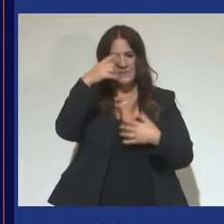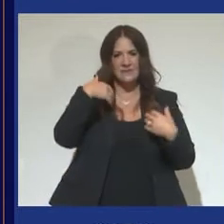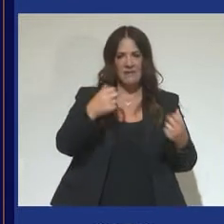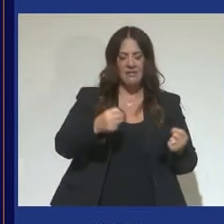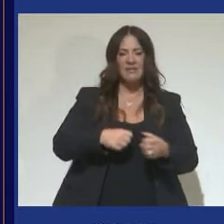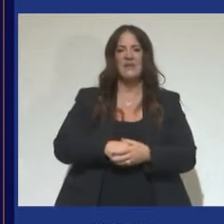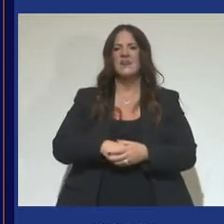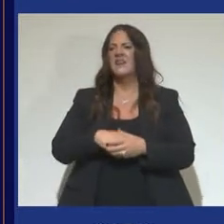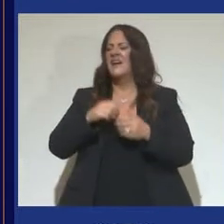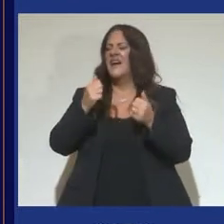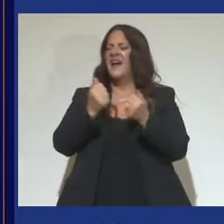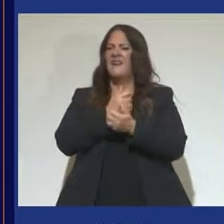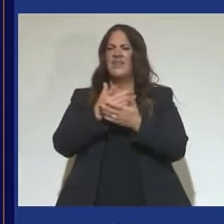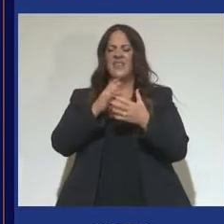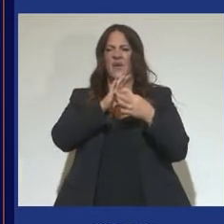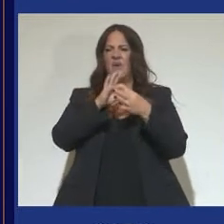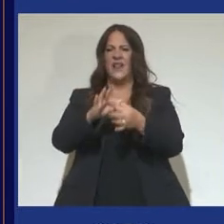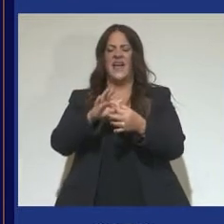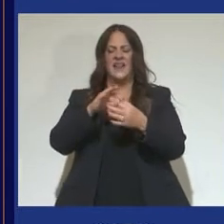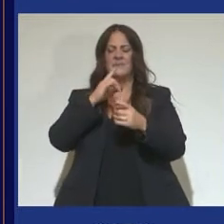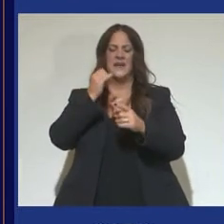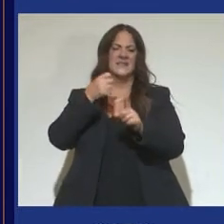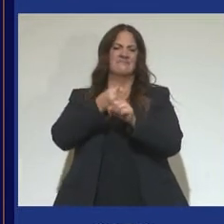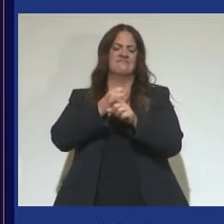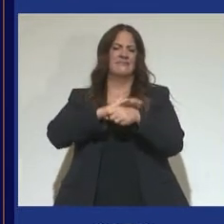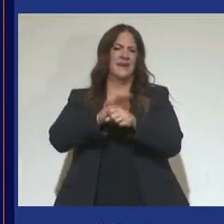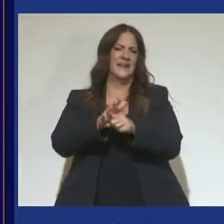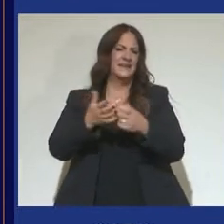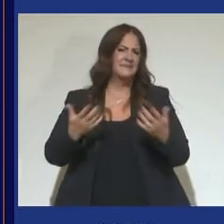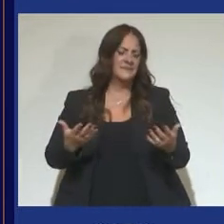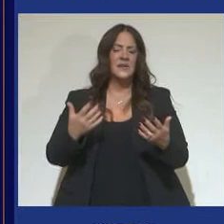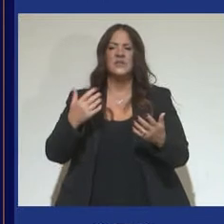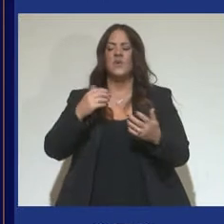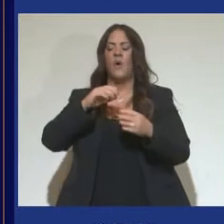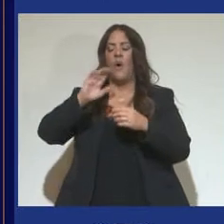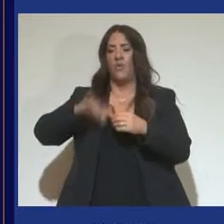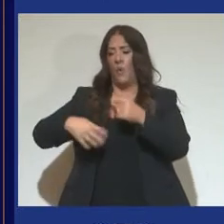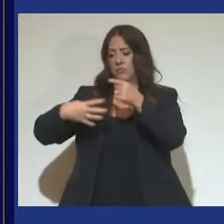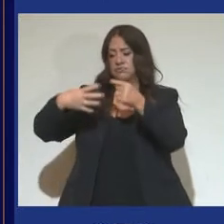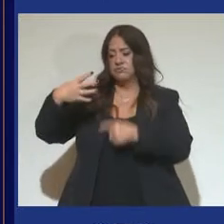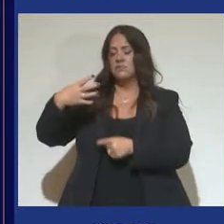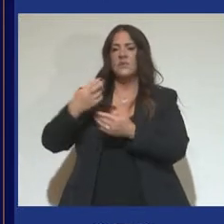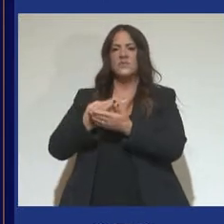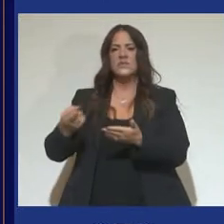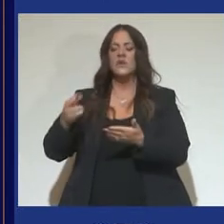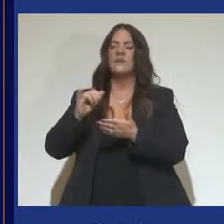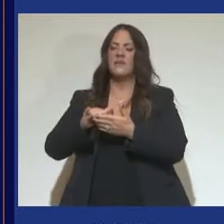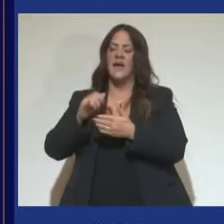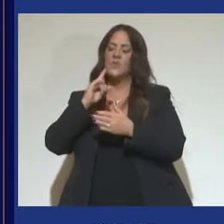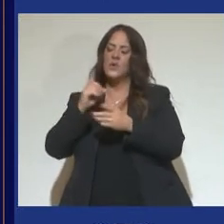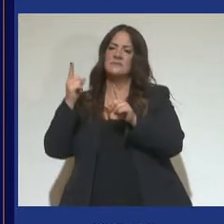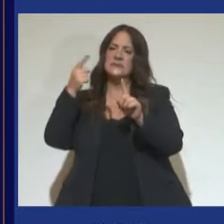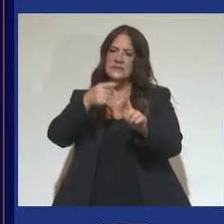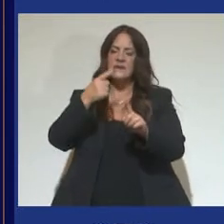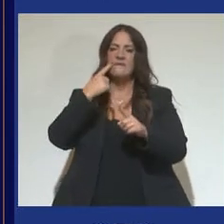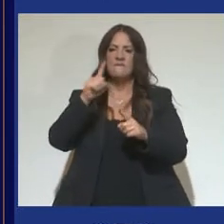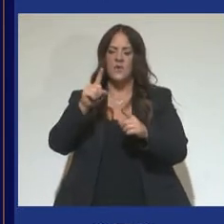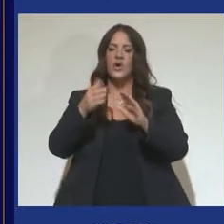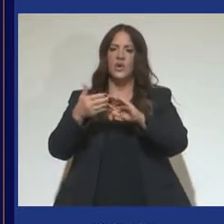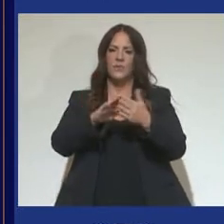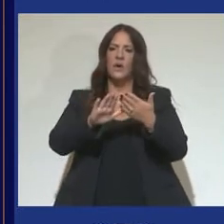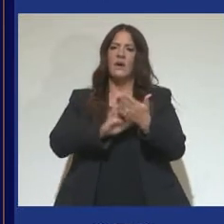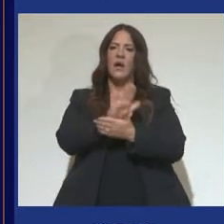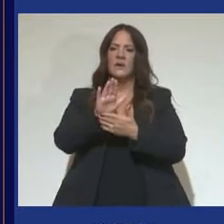y podríamos resolver todos esos problemas asociados con la pandemia pero recursos reales también estamos dándole a los